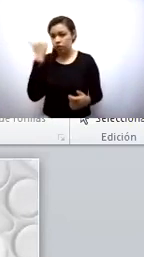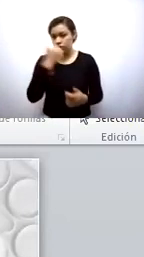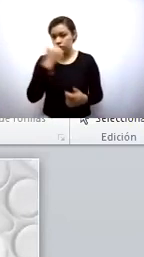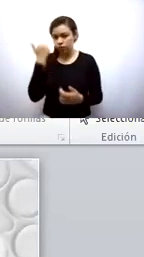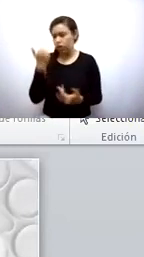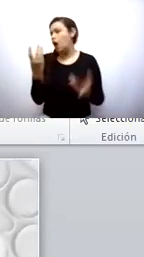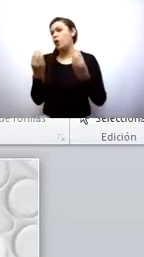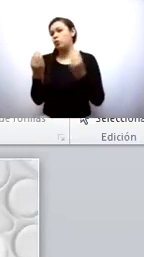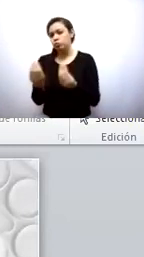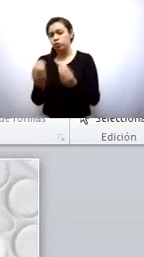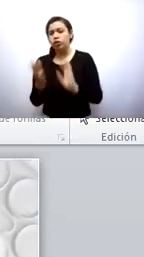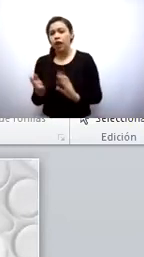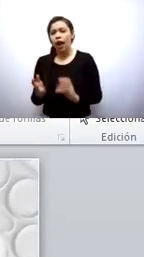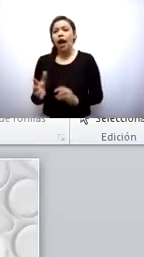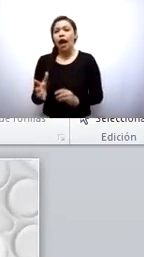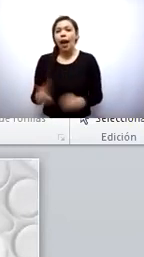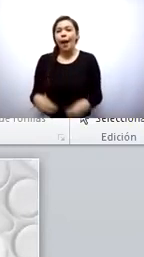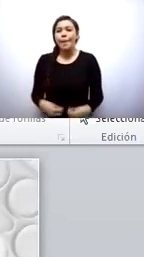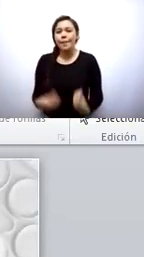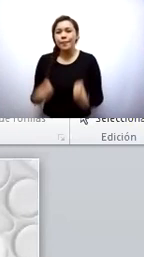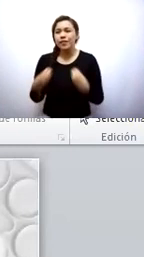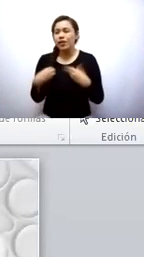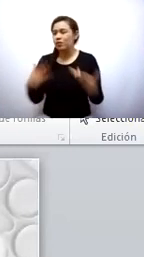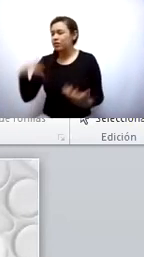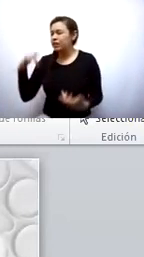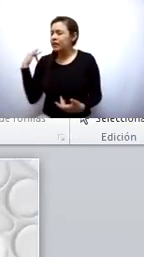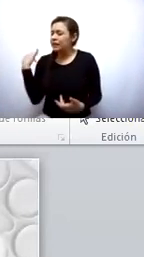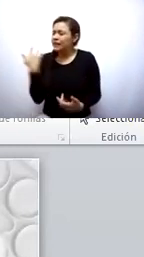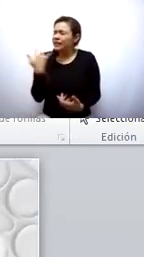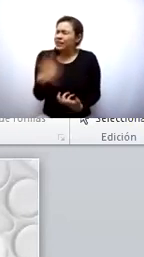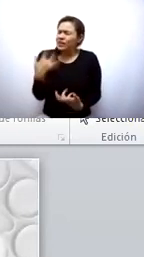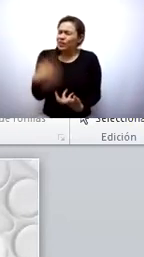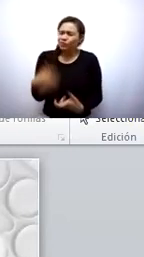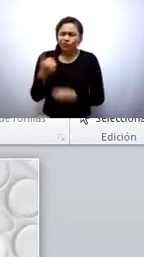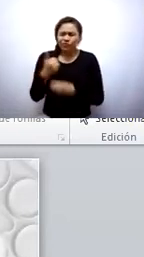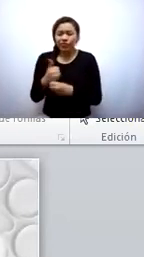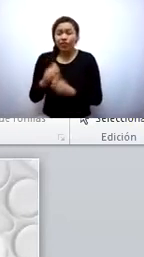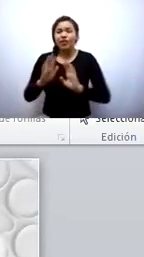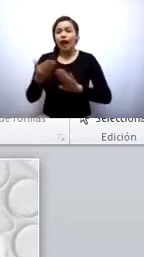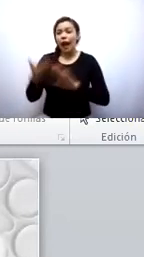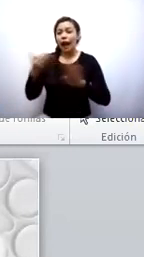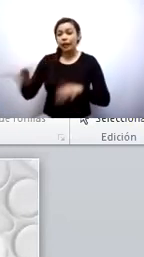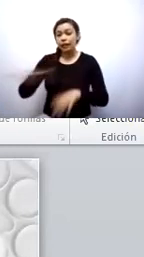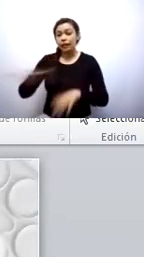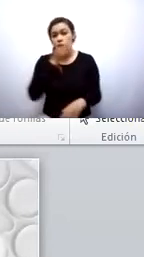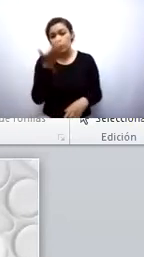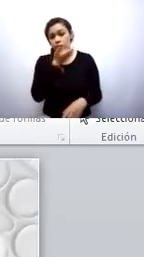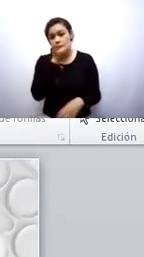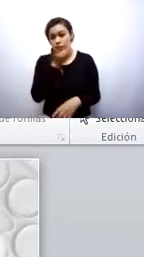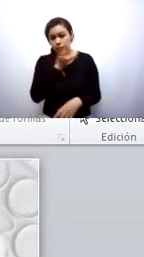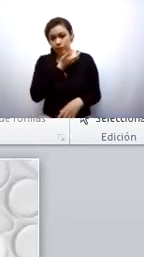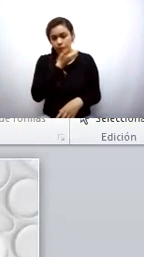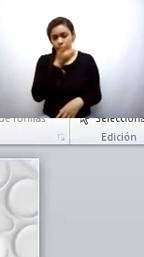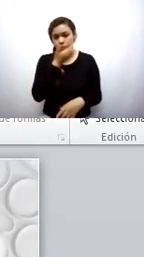general, están viviendo duelos distintos a los que ya estamos acostumbrados o estábamos acostumbrados a